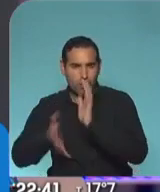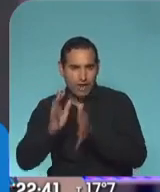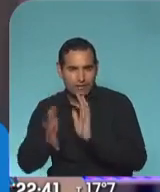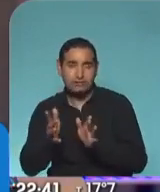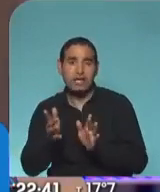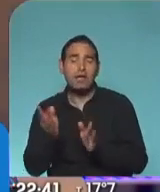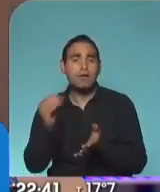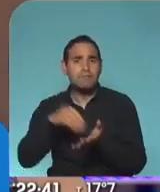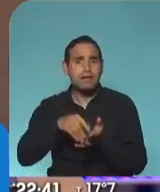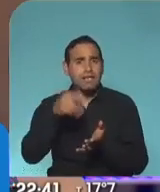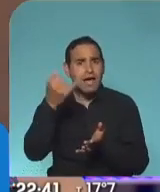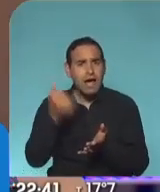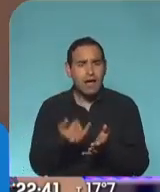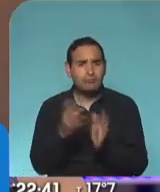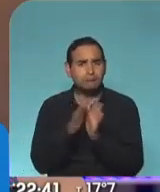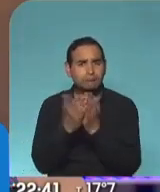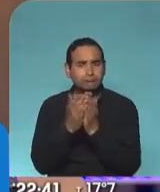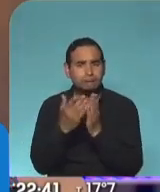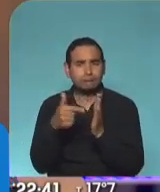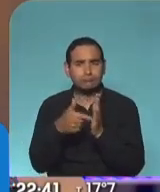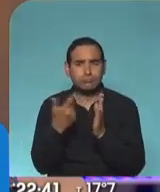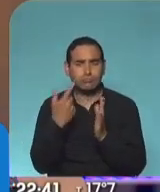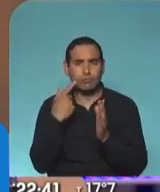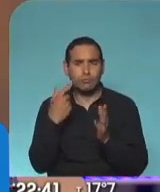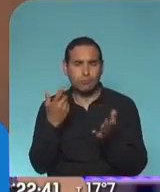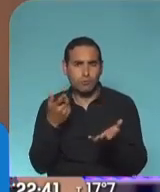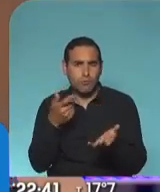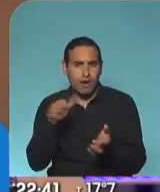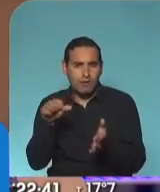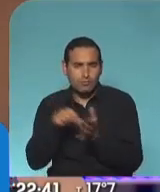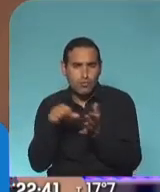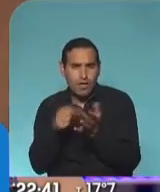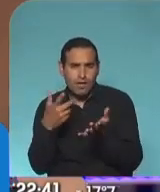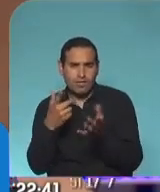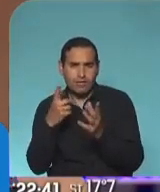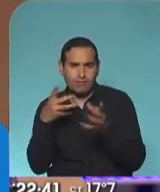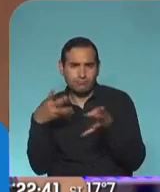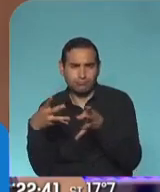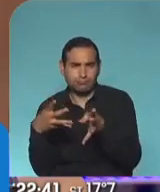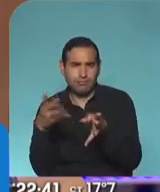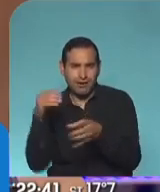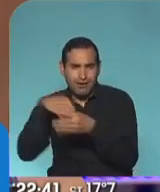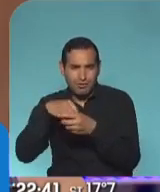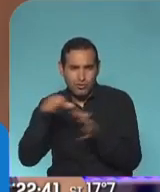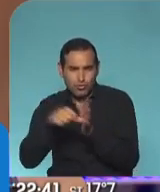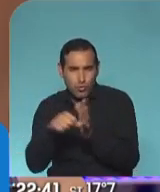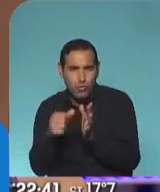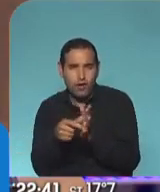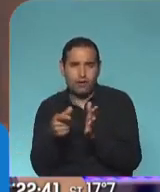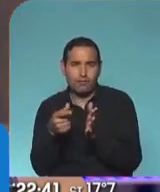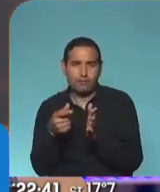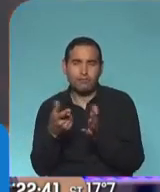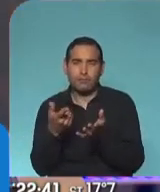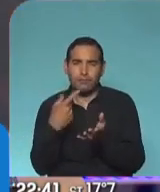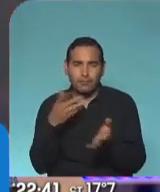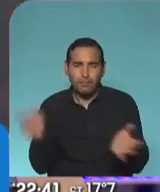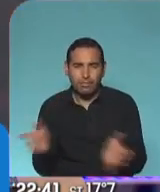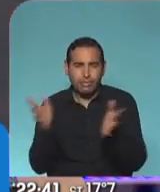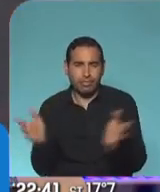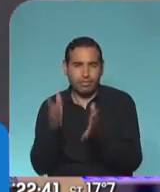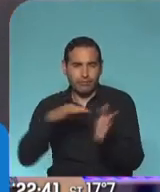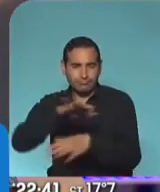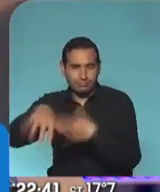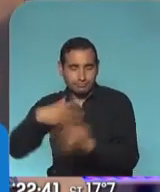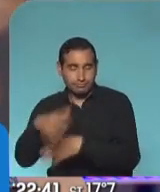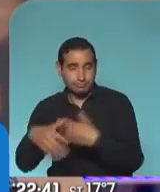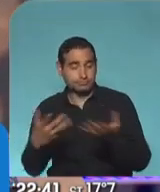usaron inclusive manuales de foquismo urbano, es decir, de guerrilla urbana, justamente para provocar estos